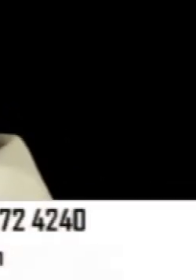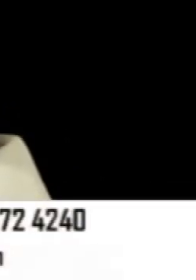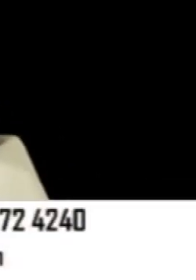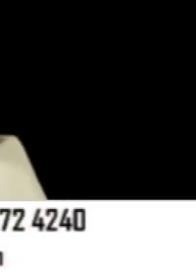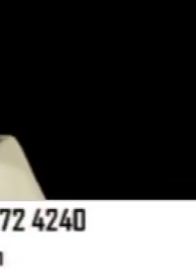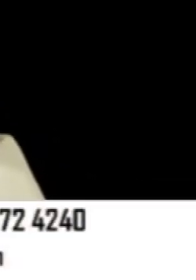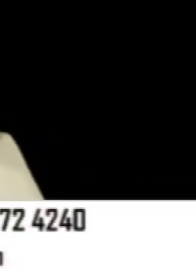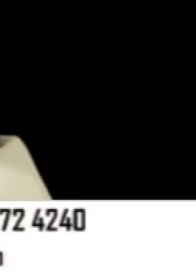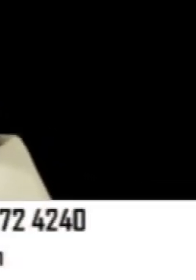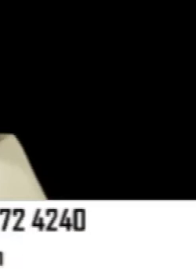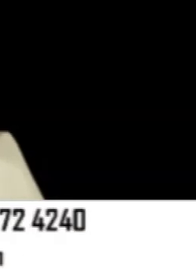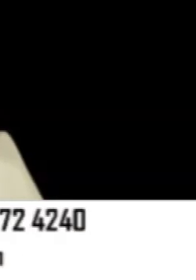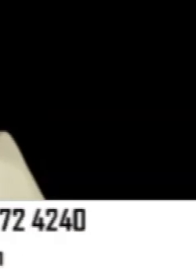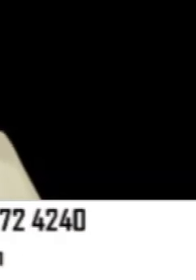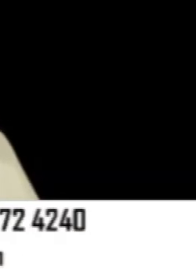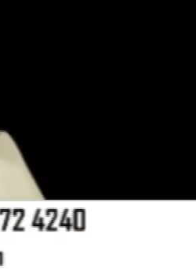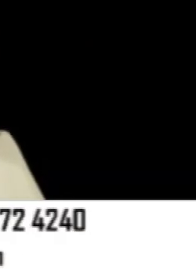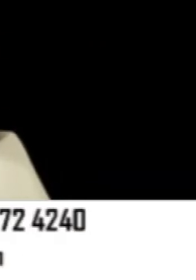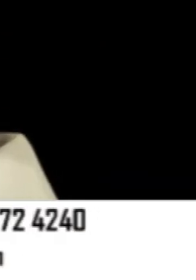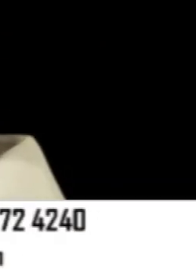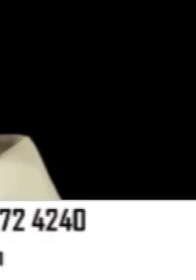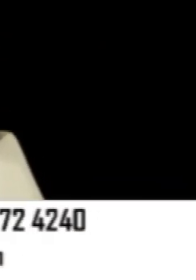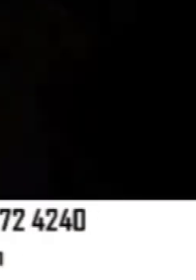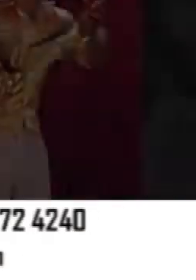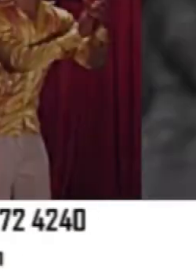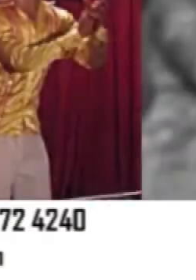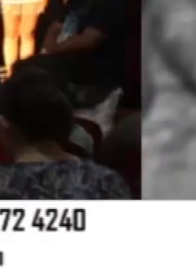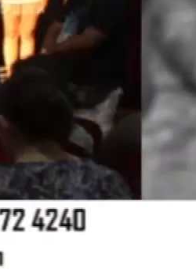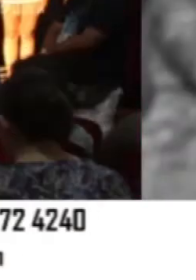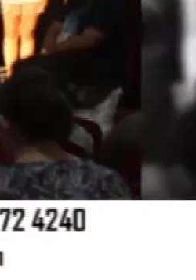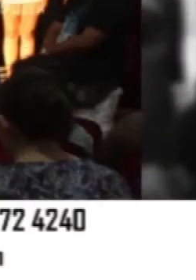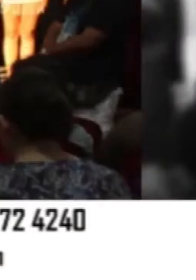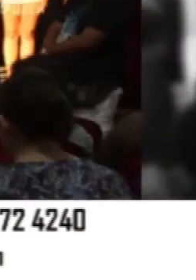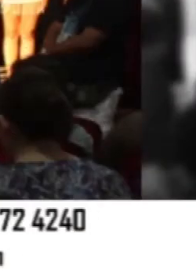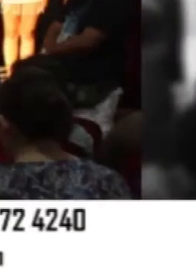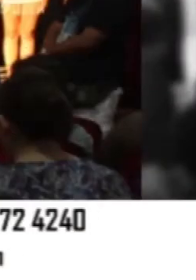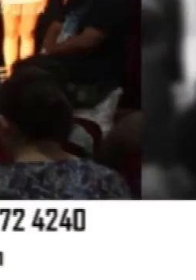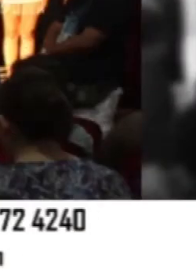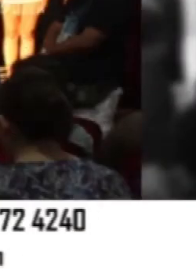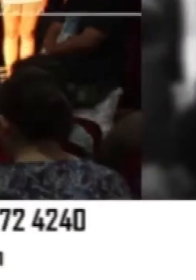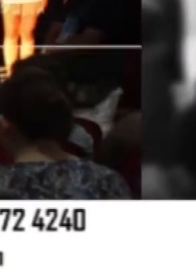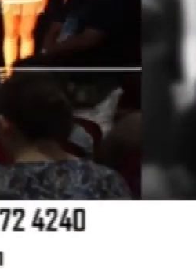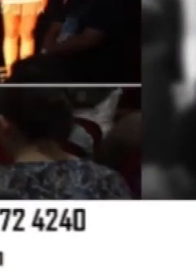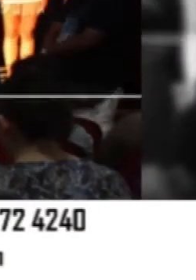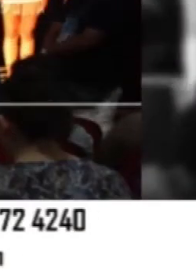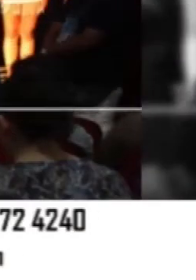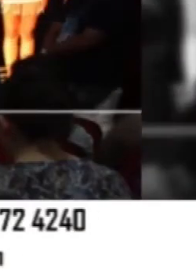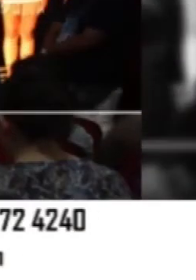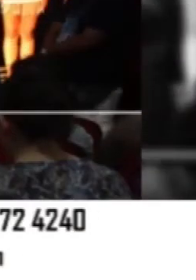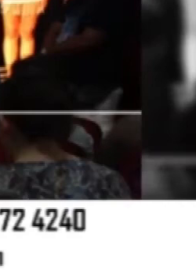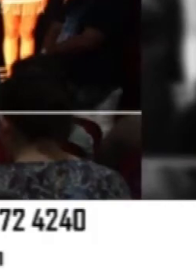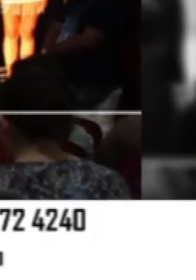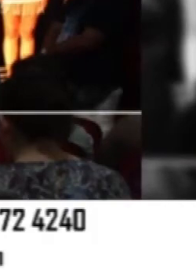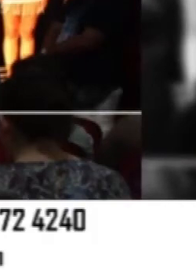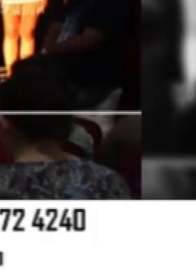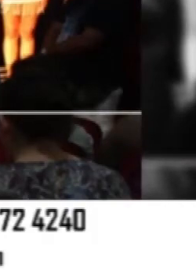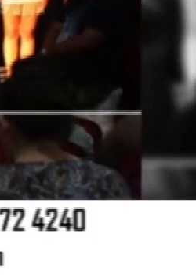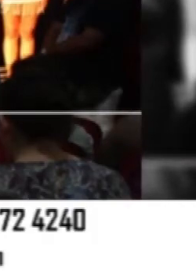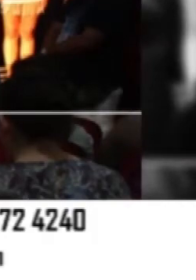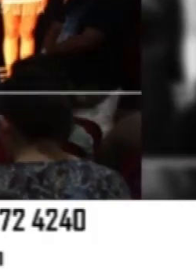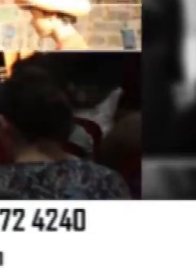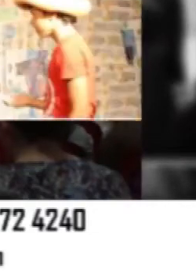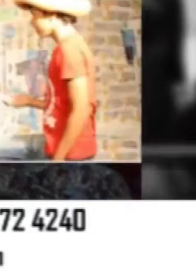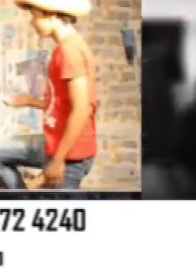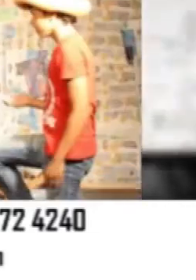años contribuyendo al progreso de Barranca Bermeja. Aquí entendemos, elaboramos, hacemos realidad su idea,